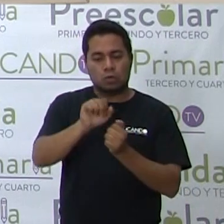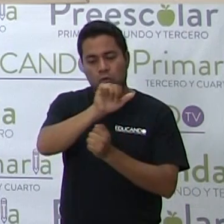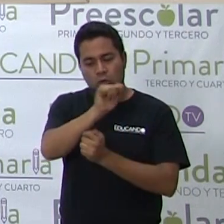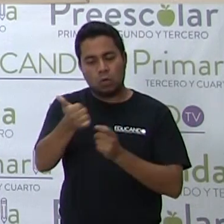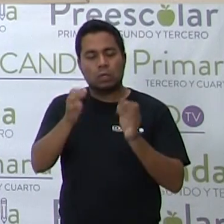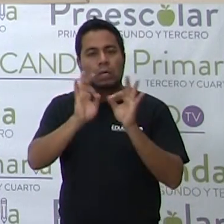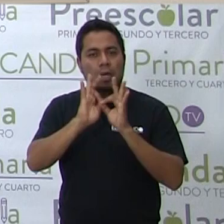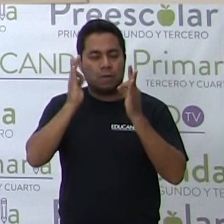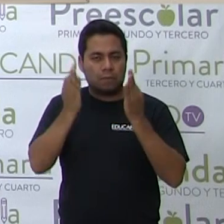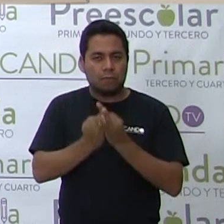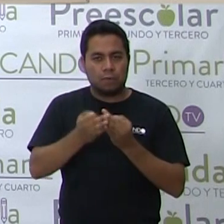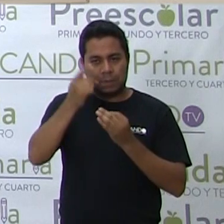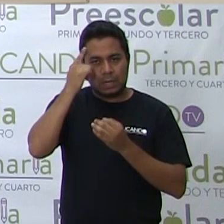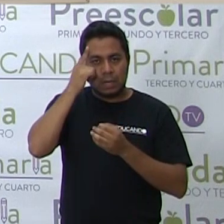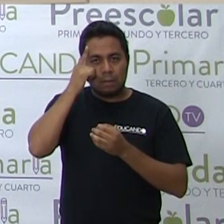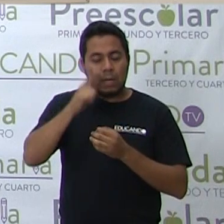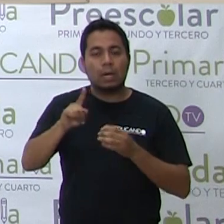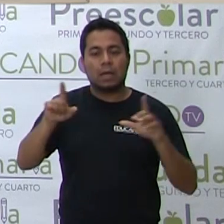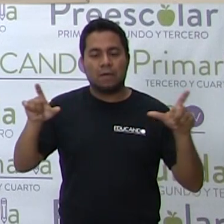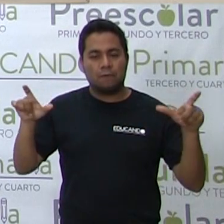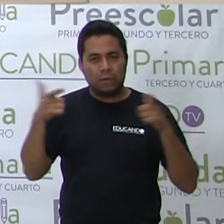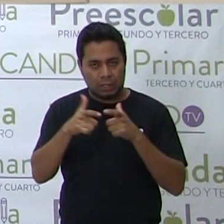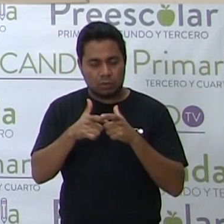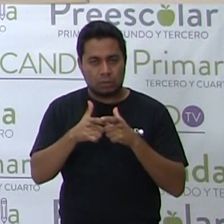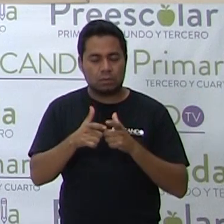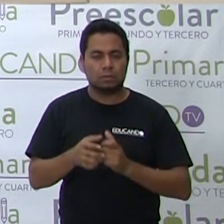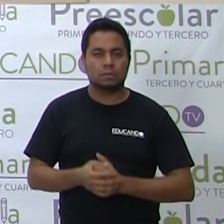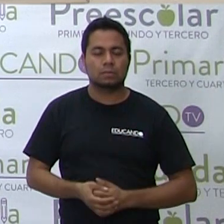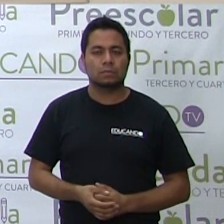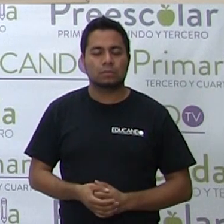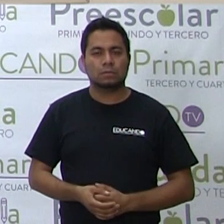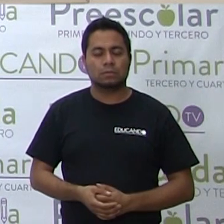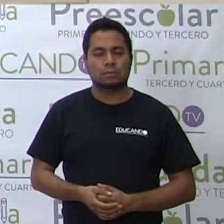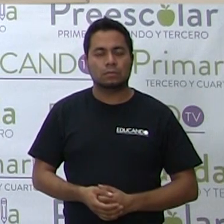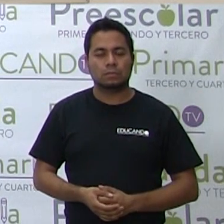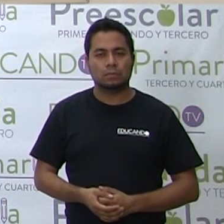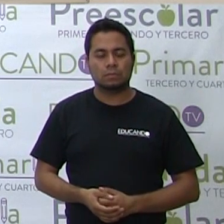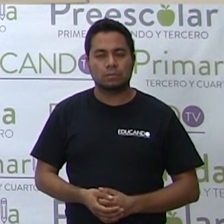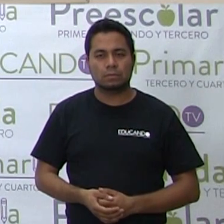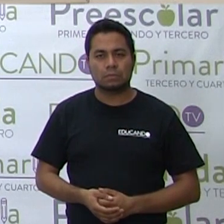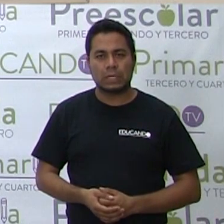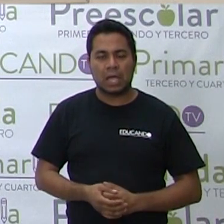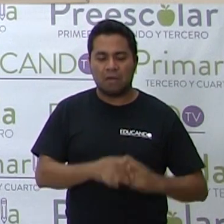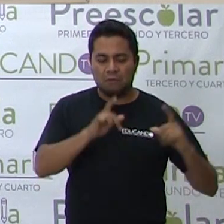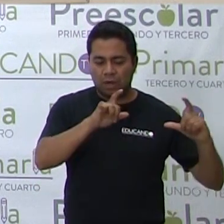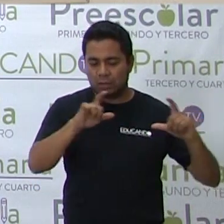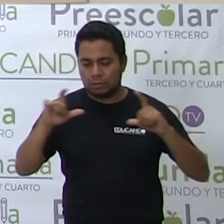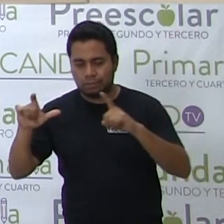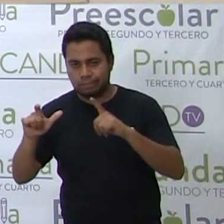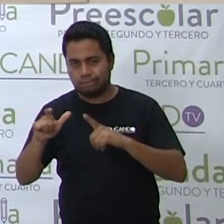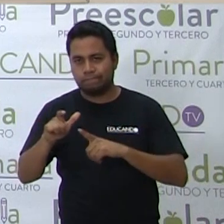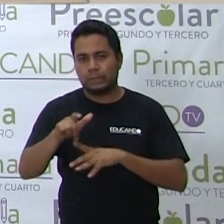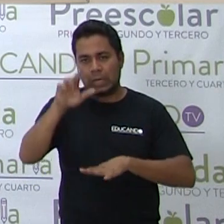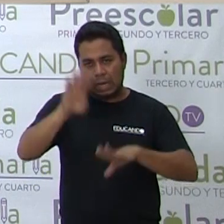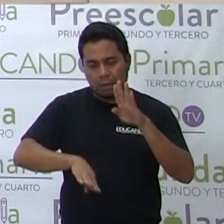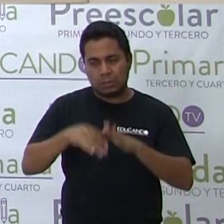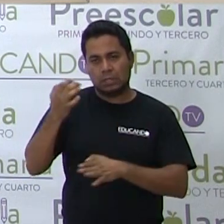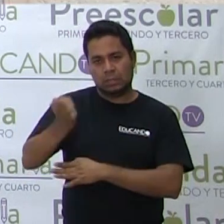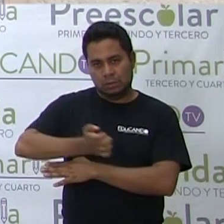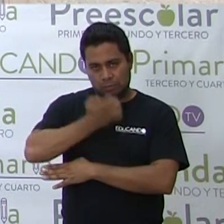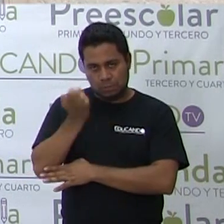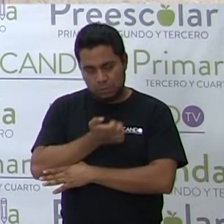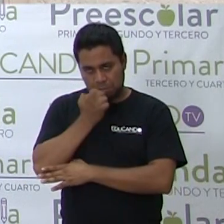método de factorización Sí hay va a haber ocasiones que en la escuela a